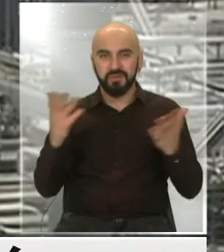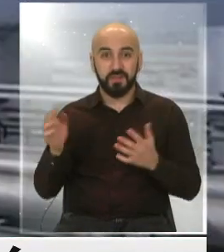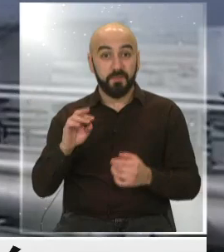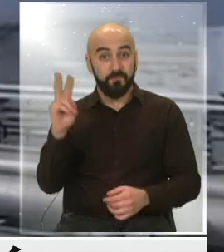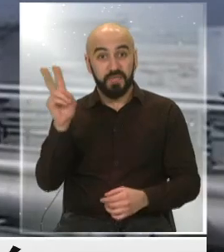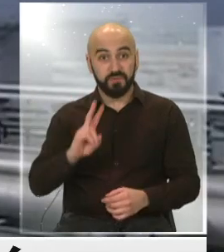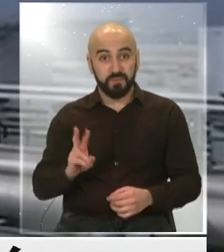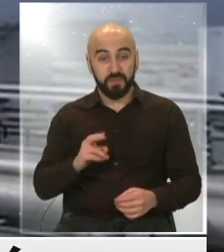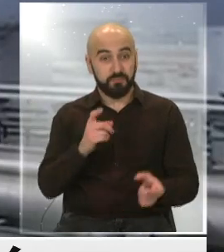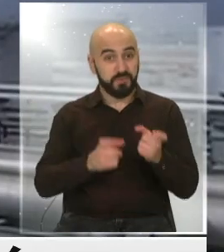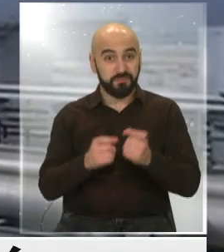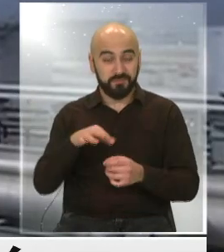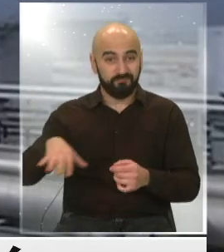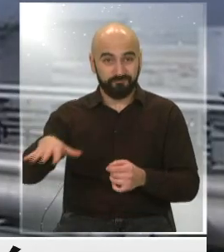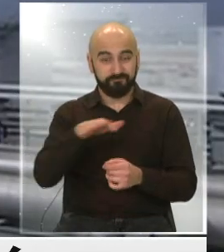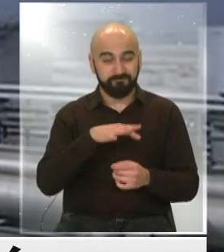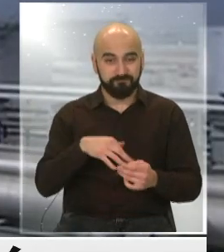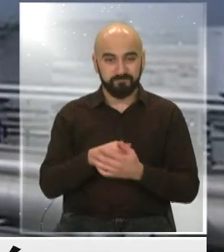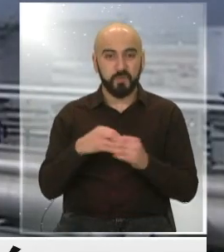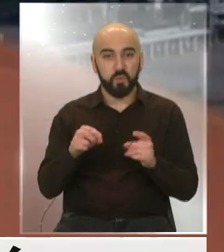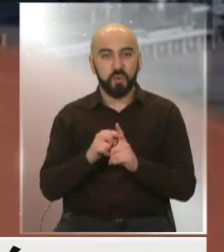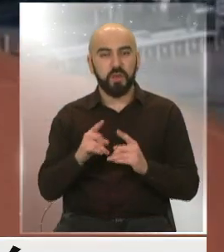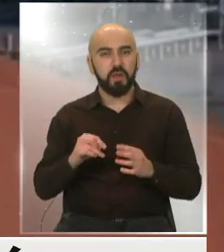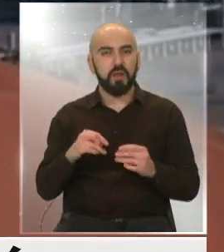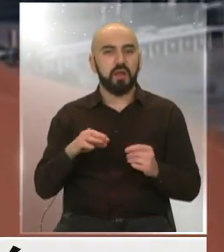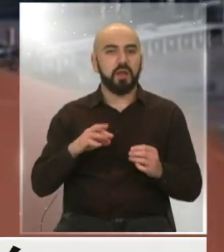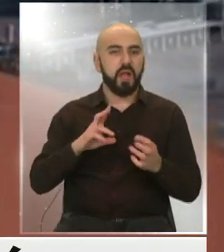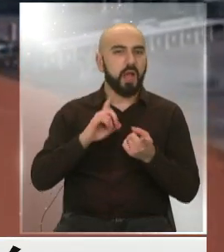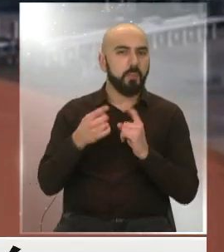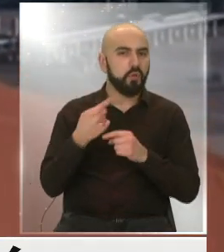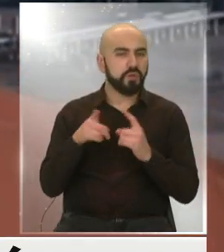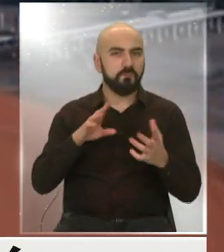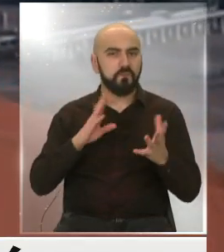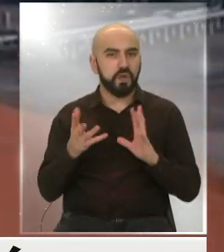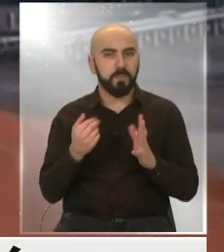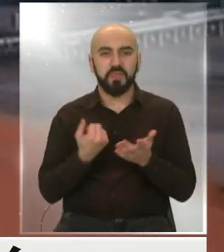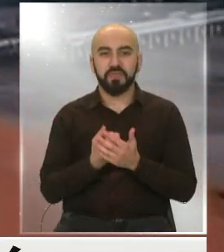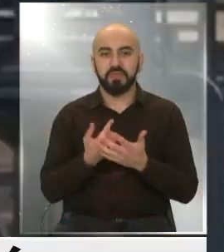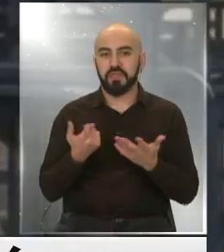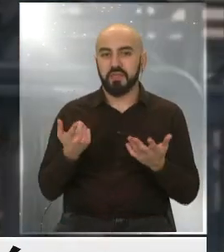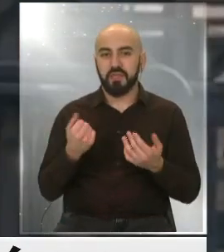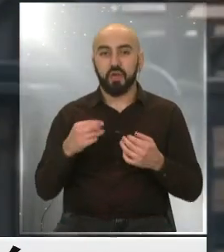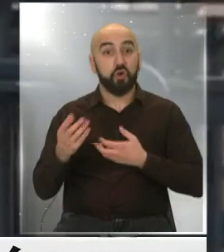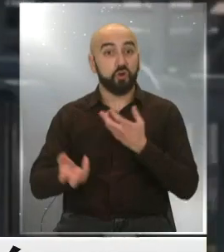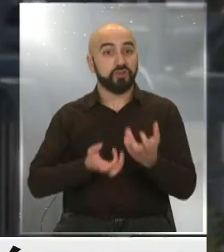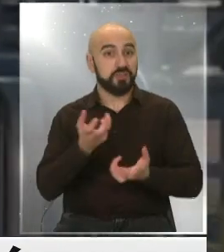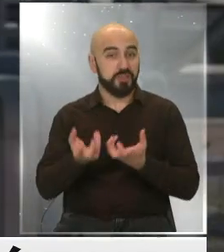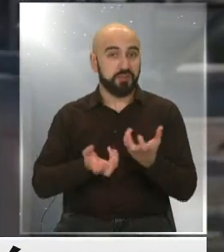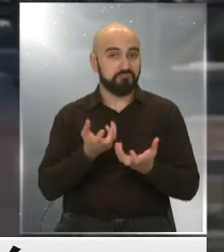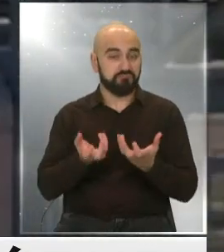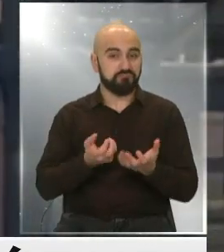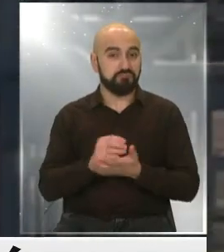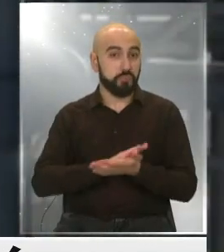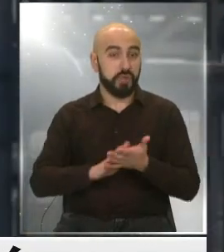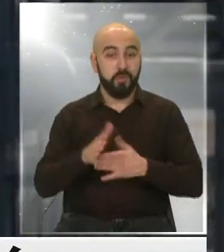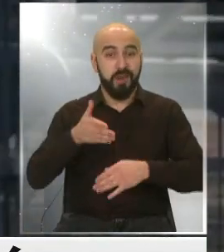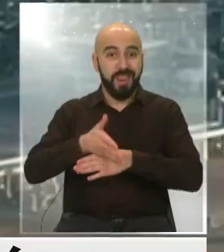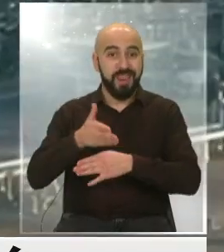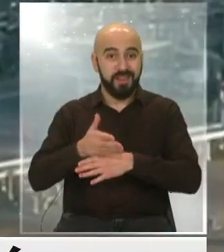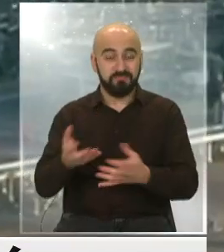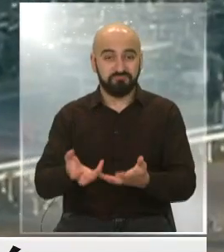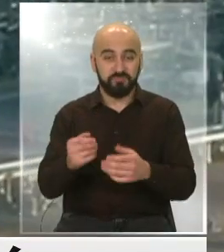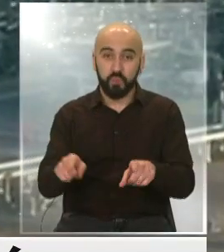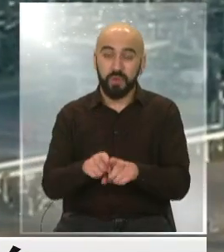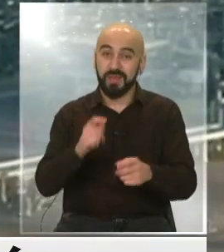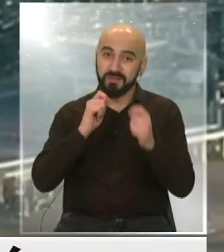venezolanos a retomar algunas viejas técnicas para cocinar, como es el uso de leña, por ejemplo, con todos los riesgos para el medio ambiente y también